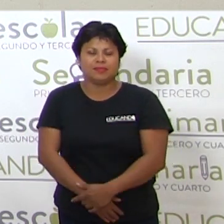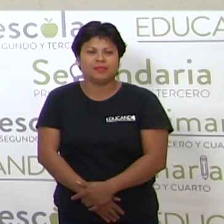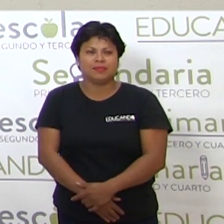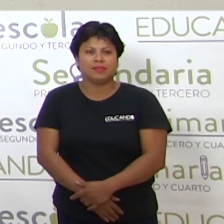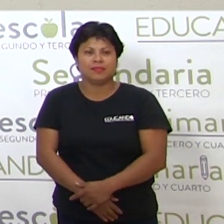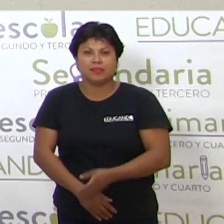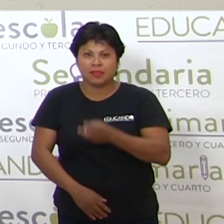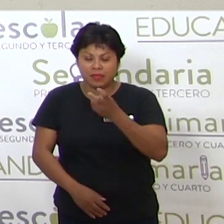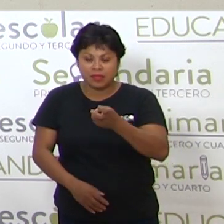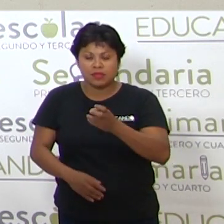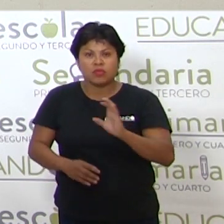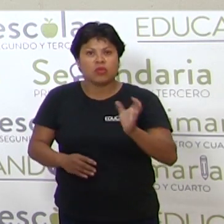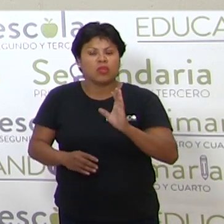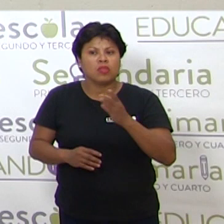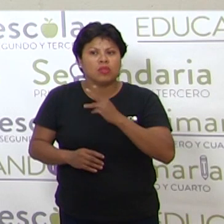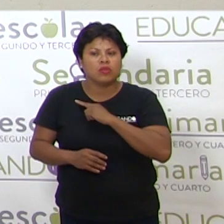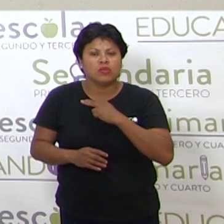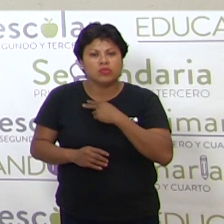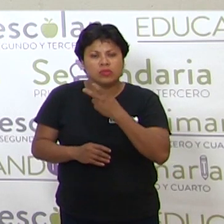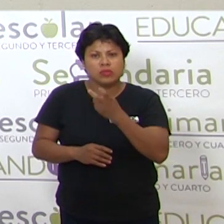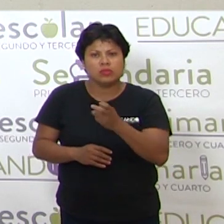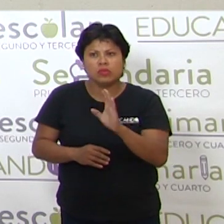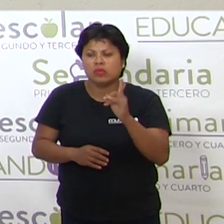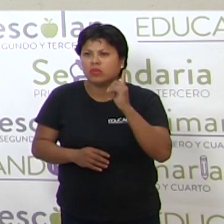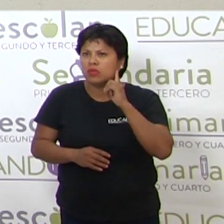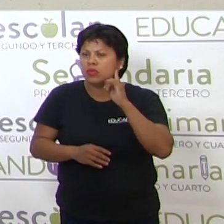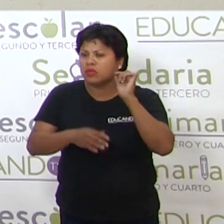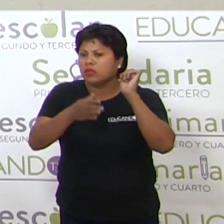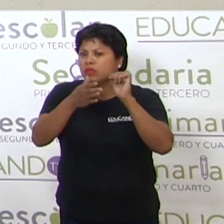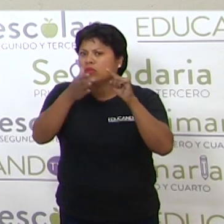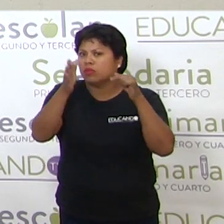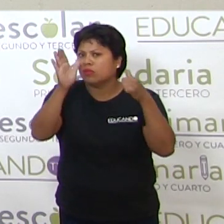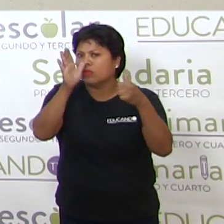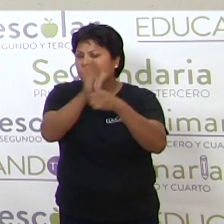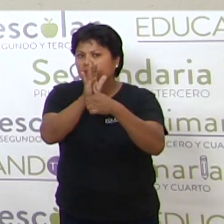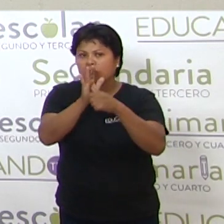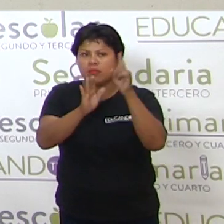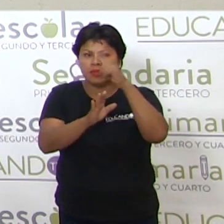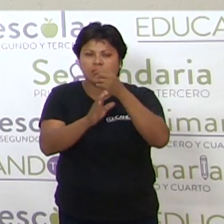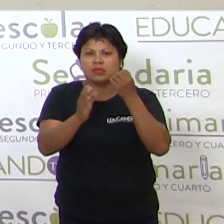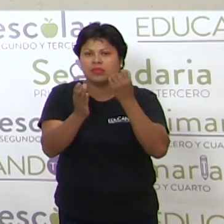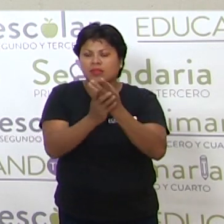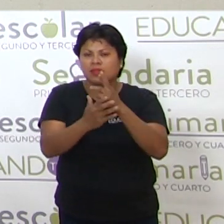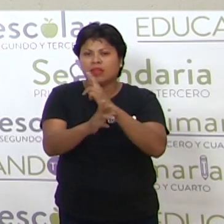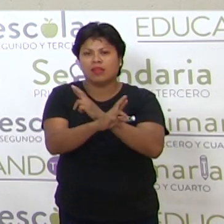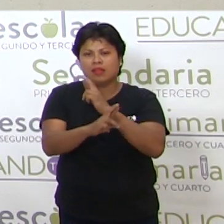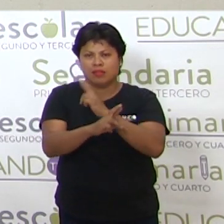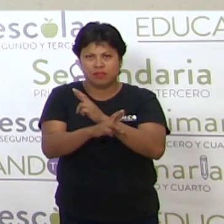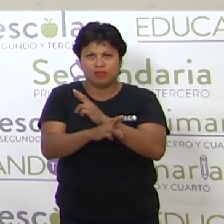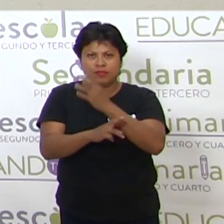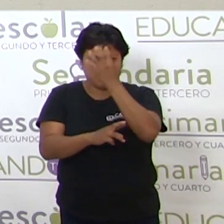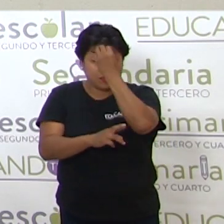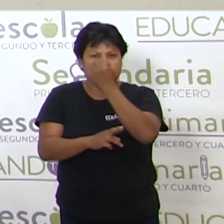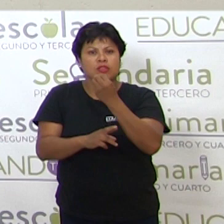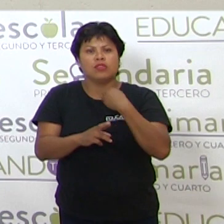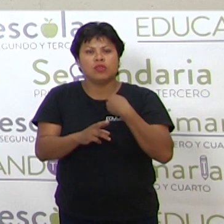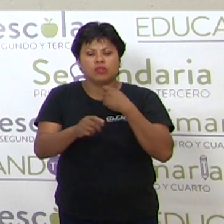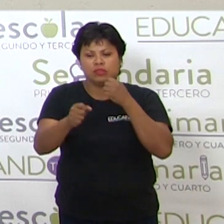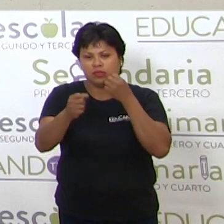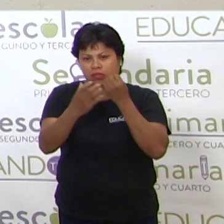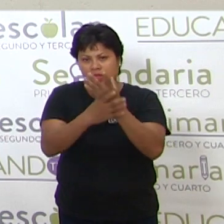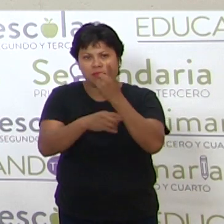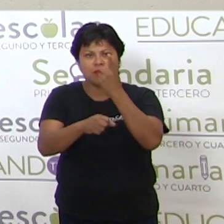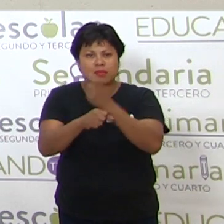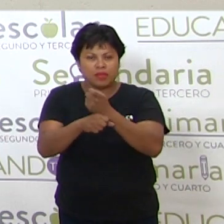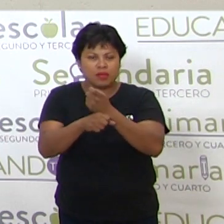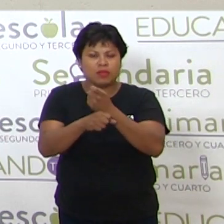en eso estábamos cuando tocaron el timbre para salir al recreo yo salí primero del salón